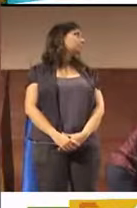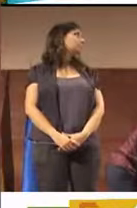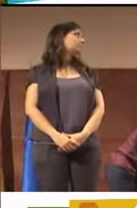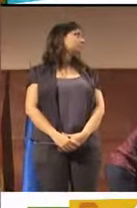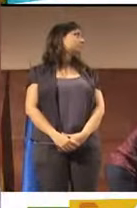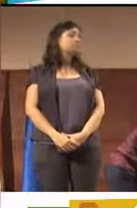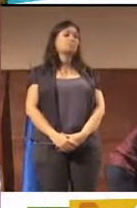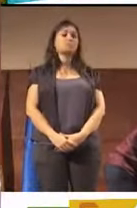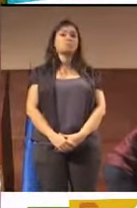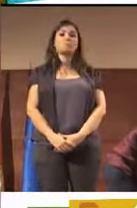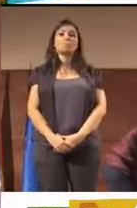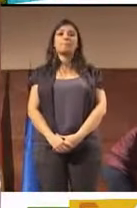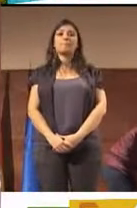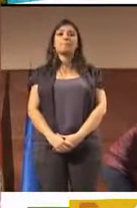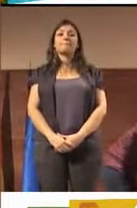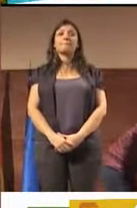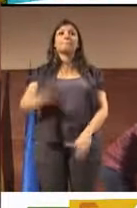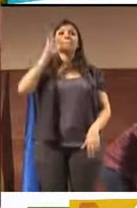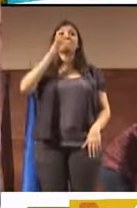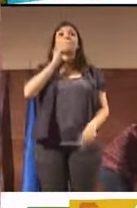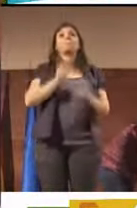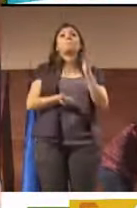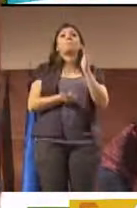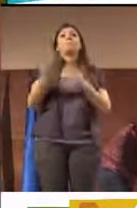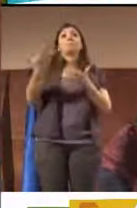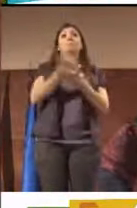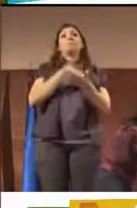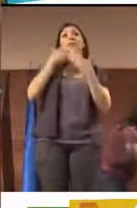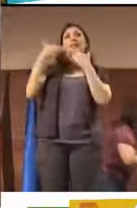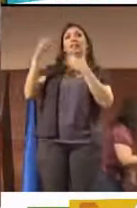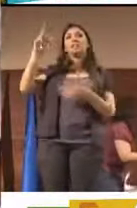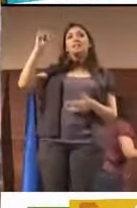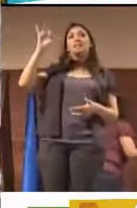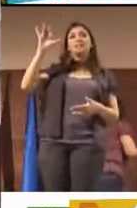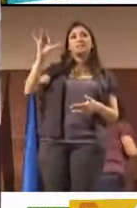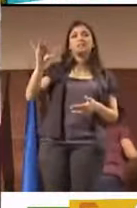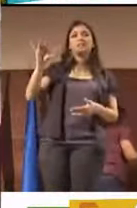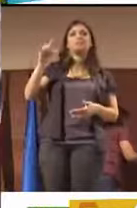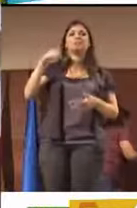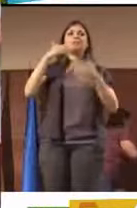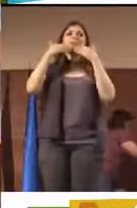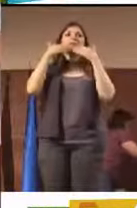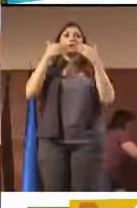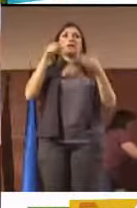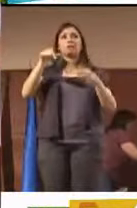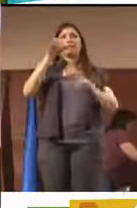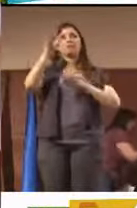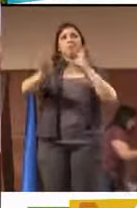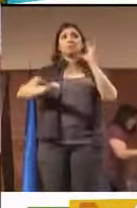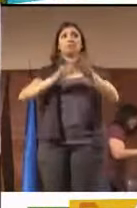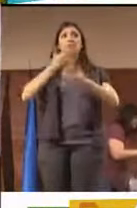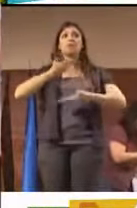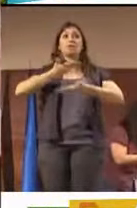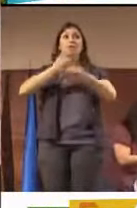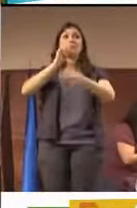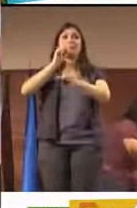Vamos colocando. Hola, buenos días a todos. Muchas gracias, Reyes. Muchas gracias a la organización por